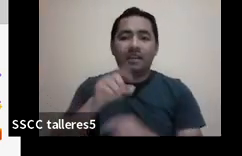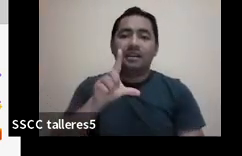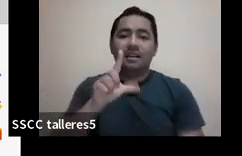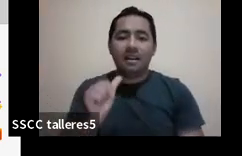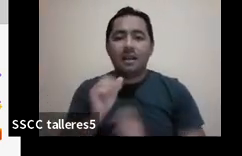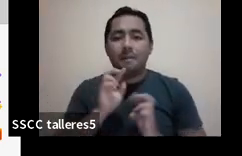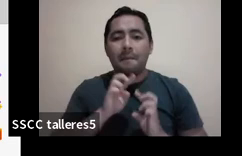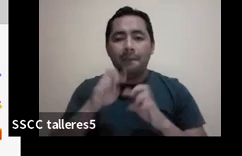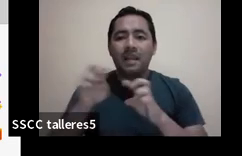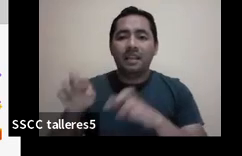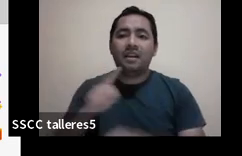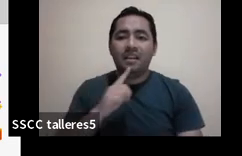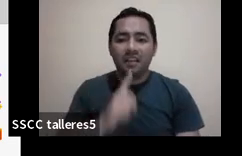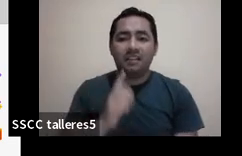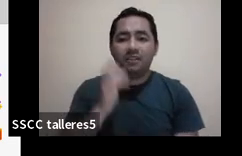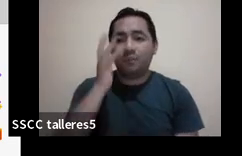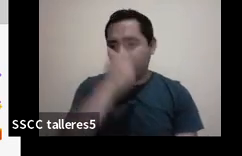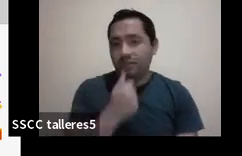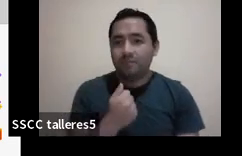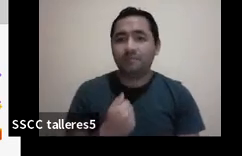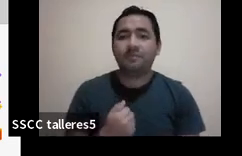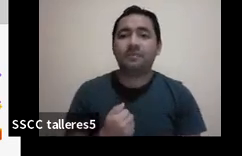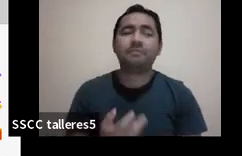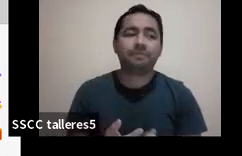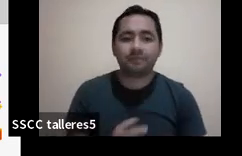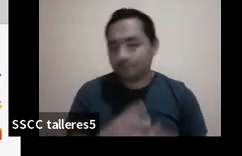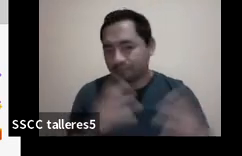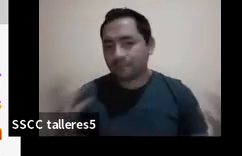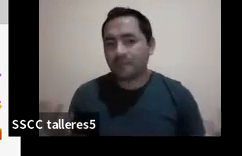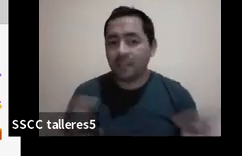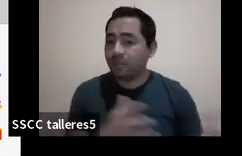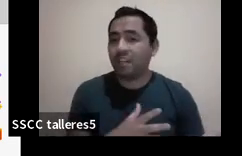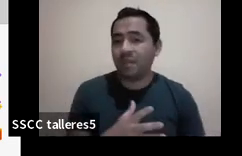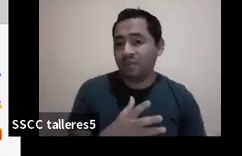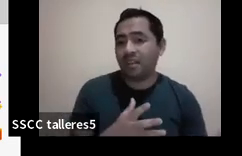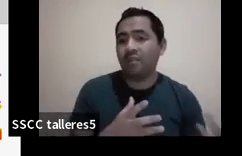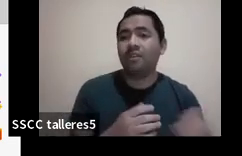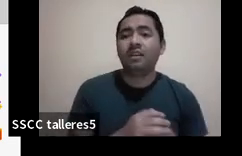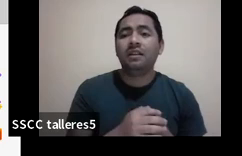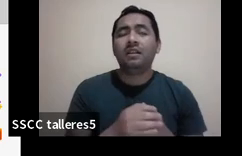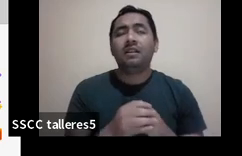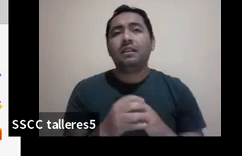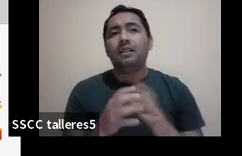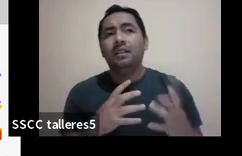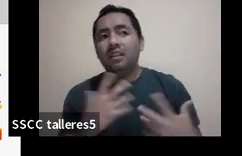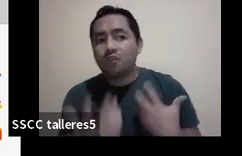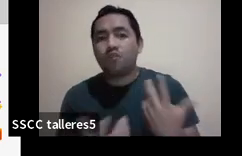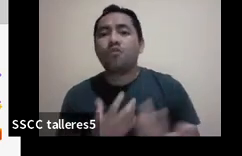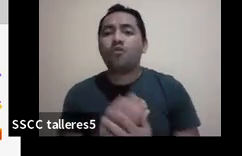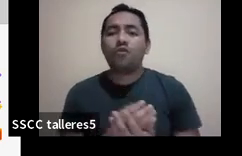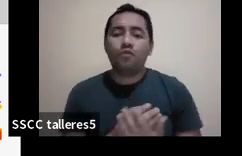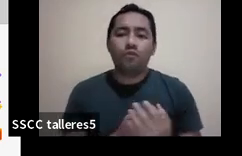ocaso en la playa es bonito, ¿ya? Eso es en español signado